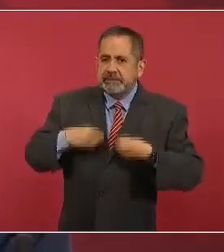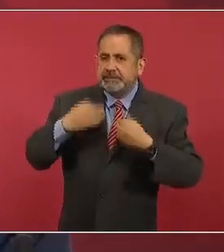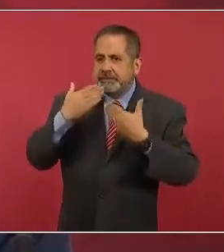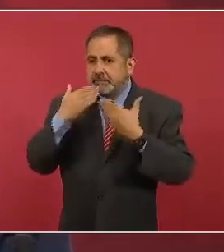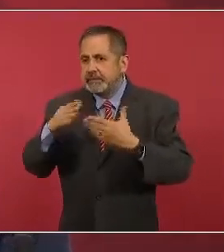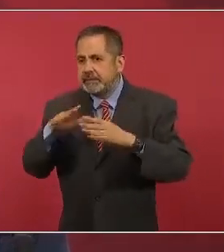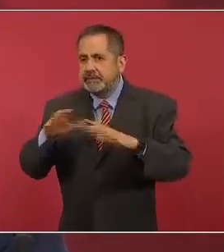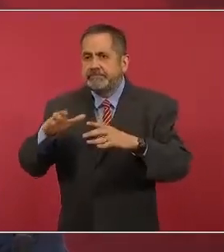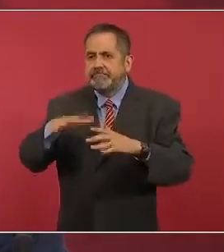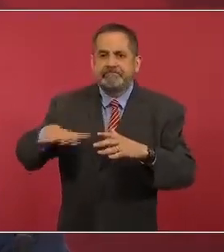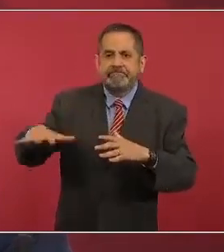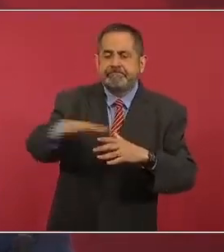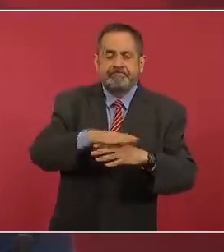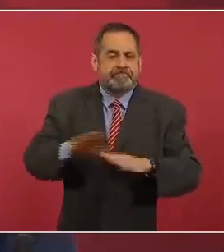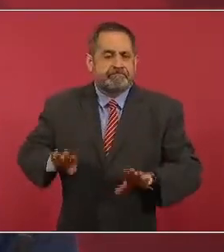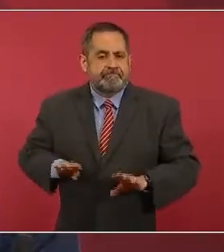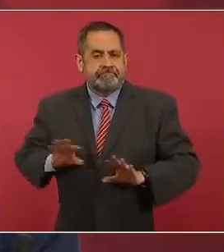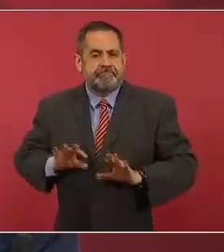¿no? Entonces,